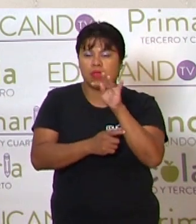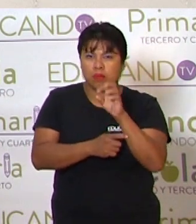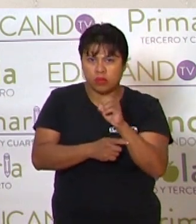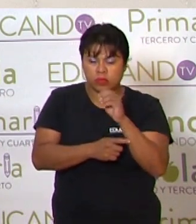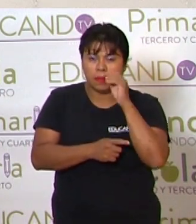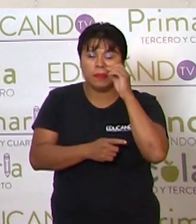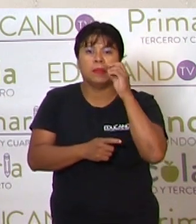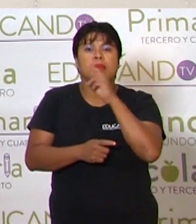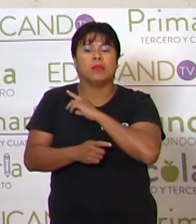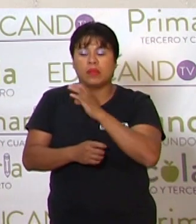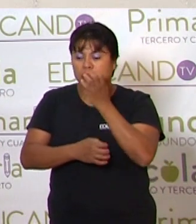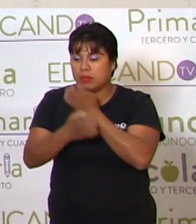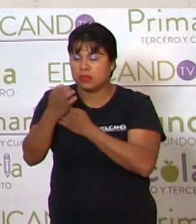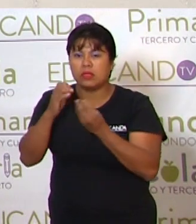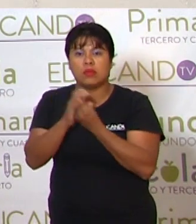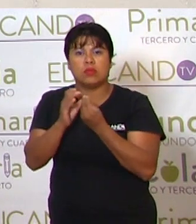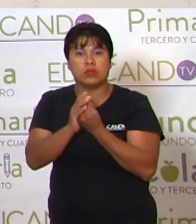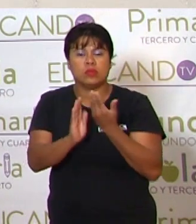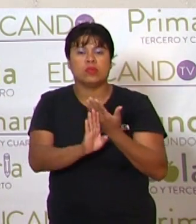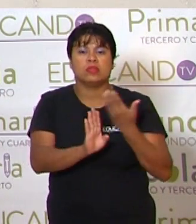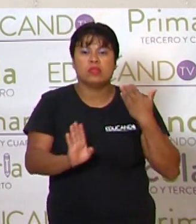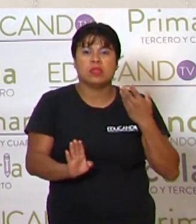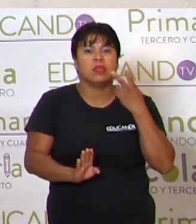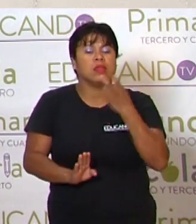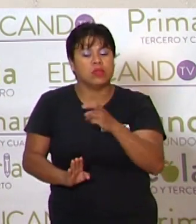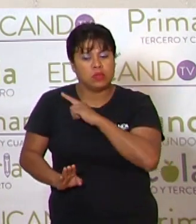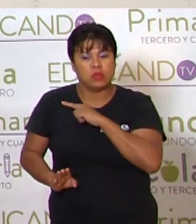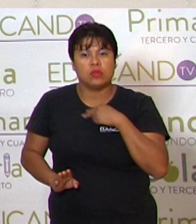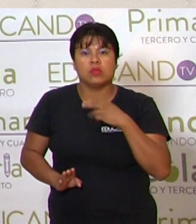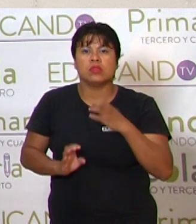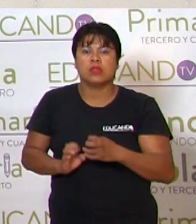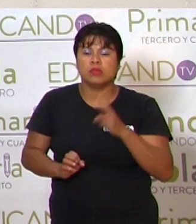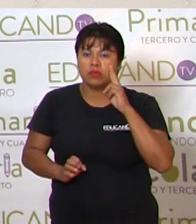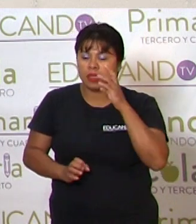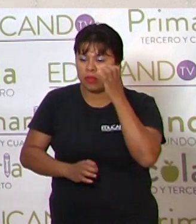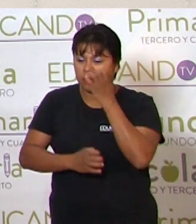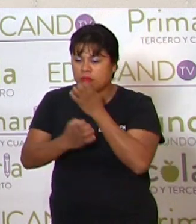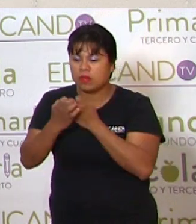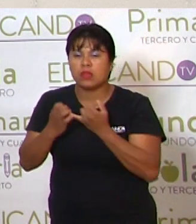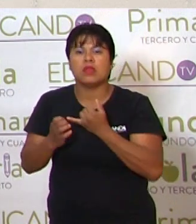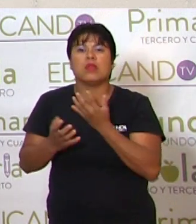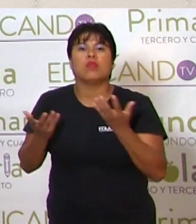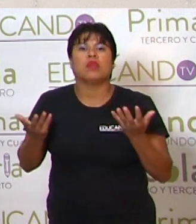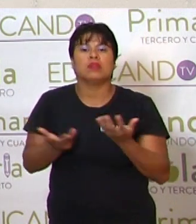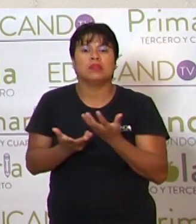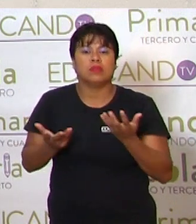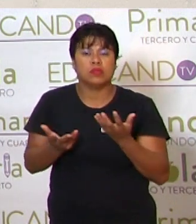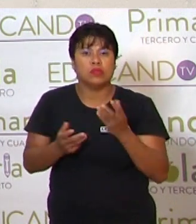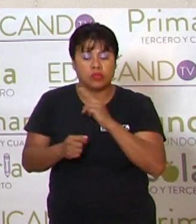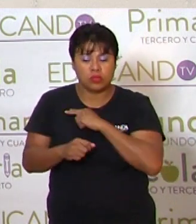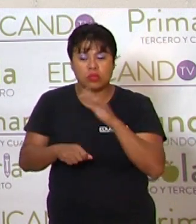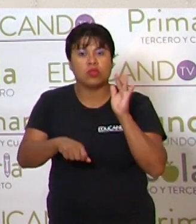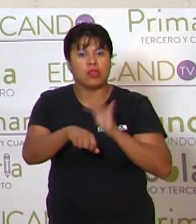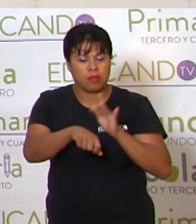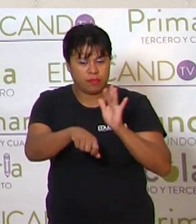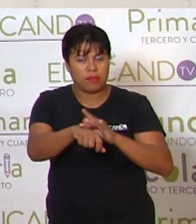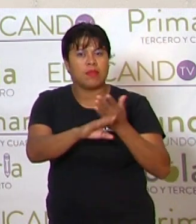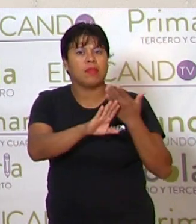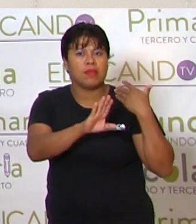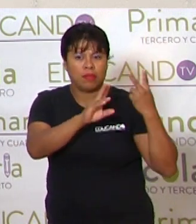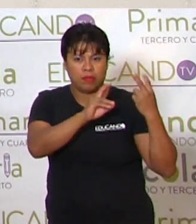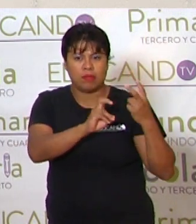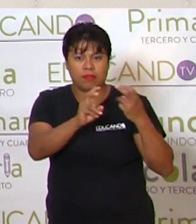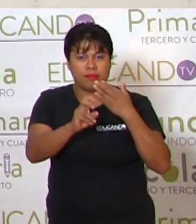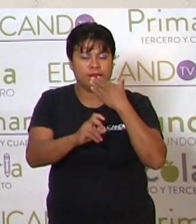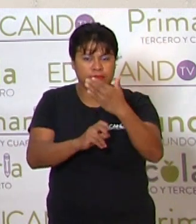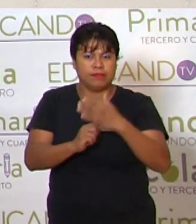copulativos. Puedes revisar las sesiones anteriores y ahí las estamos observando y las hemos tocado en temas